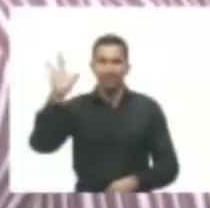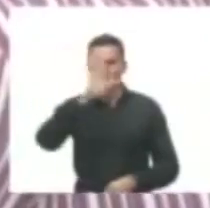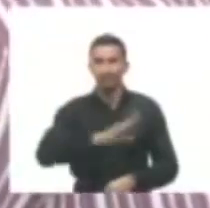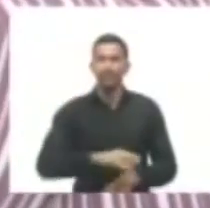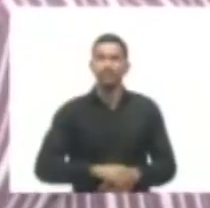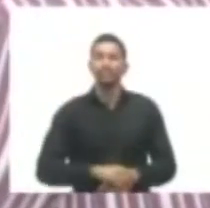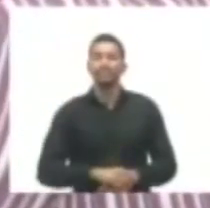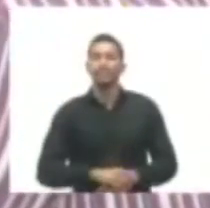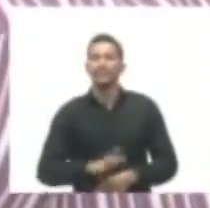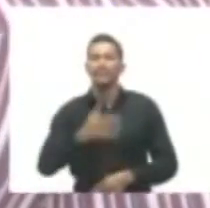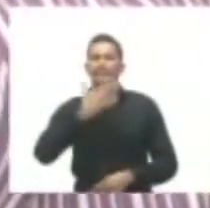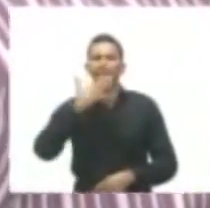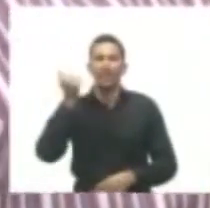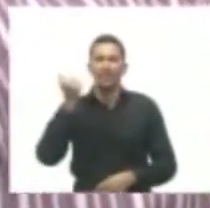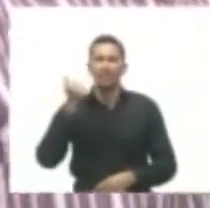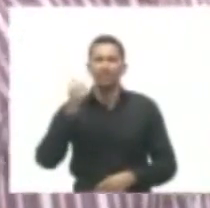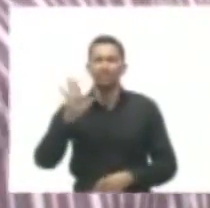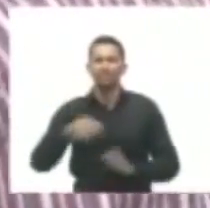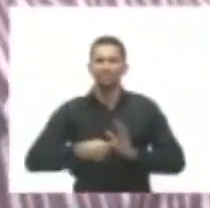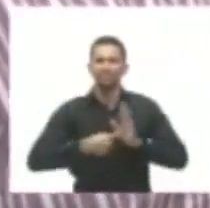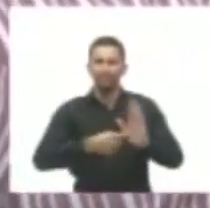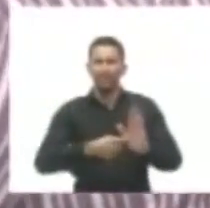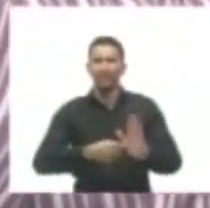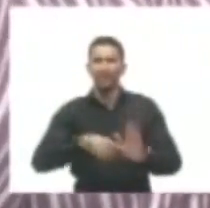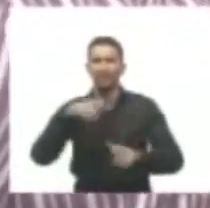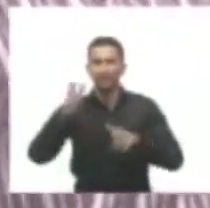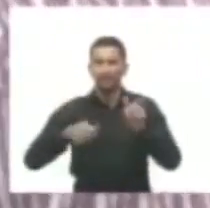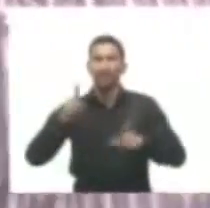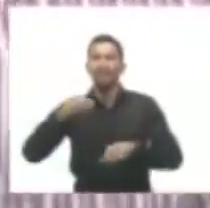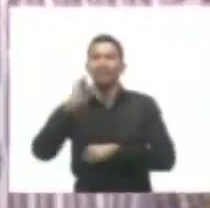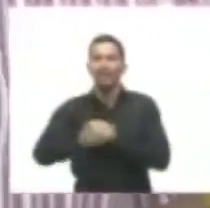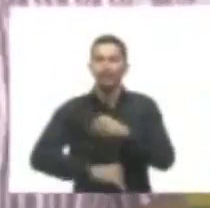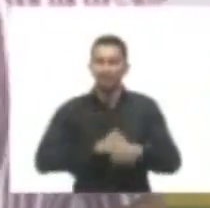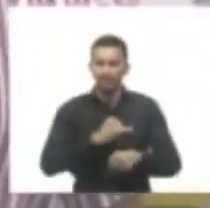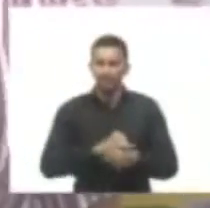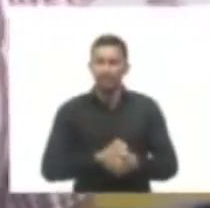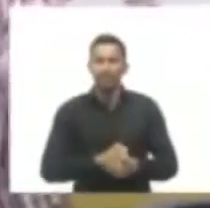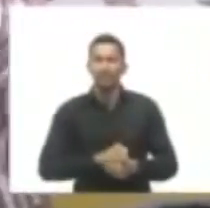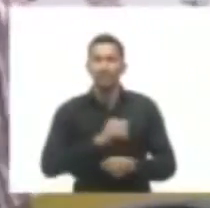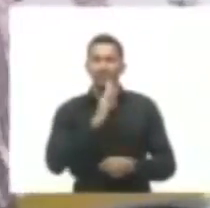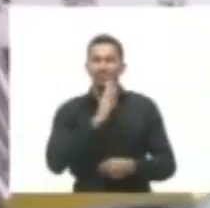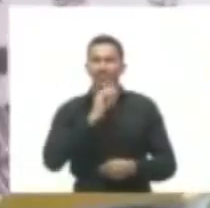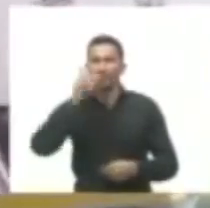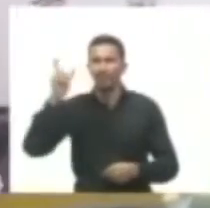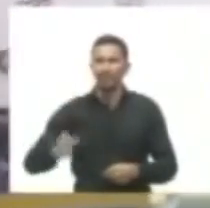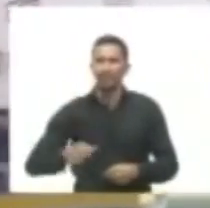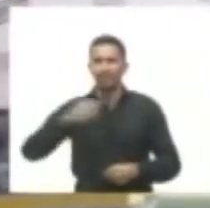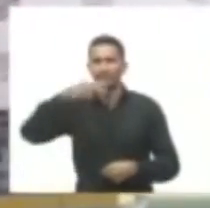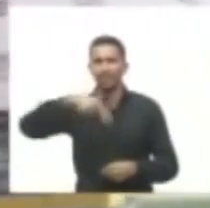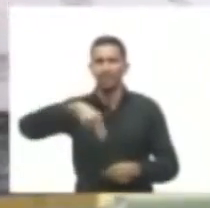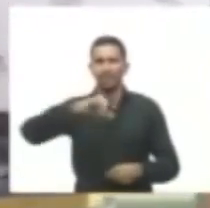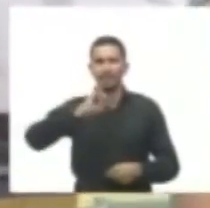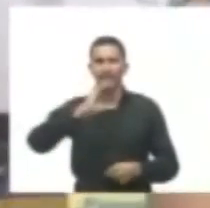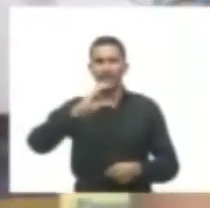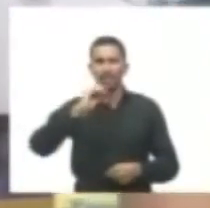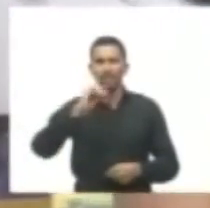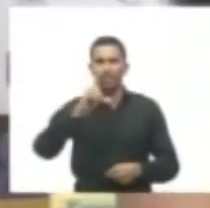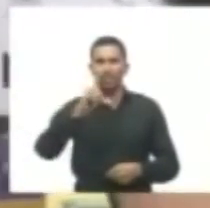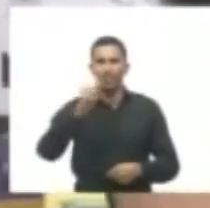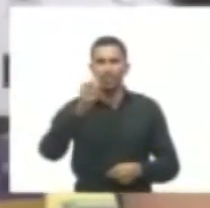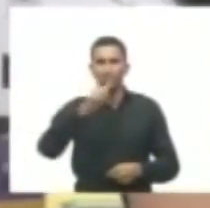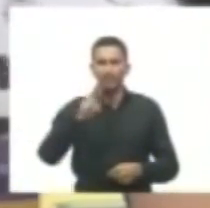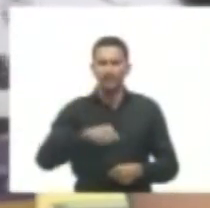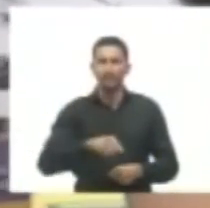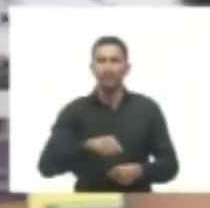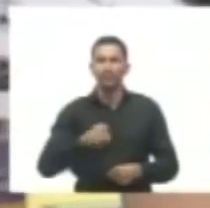a tener los mejores exponentes del país también a nivel internacional, y a mi lado se encuentra Nicolás Abudinen. Nicolás, eres